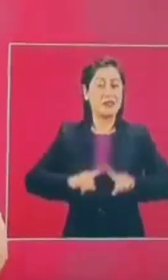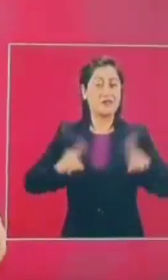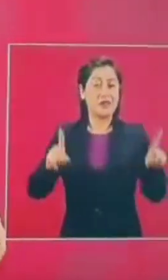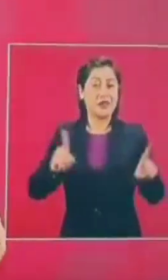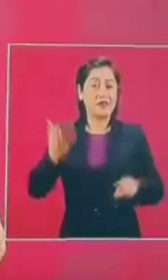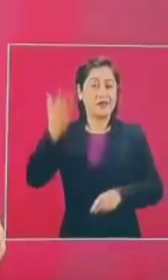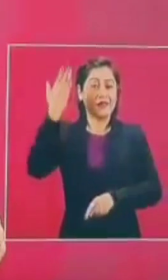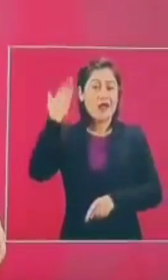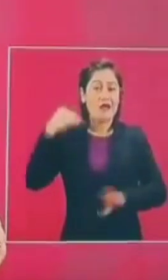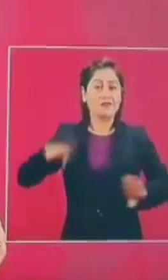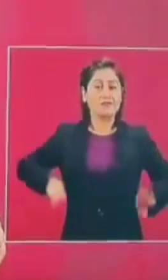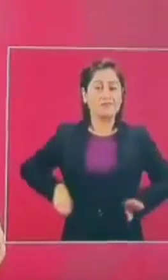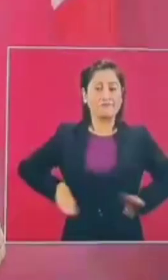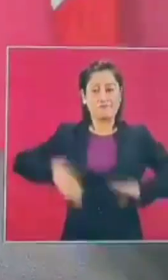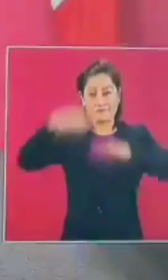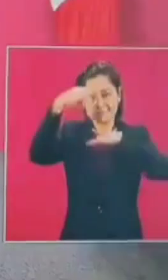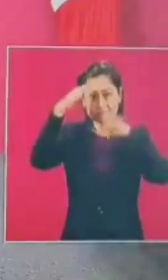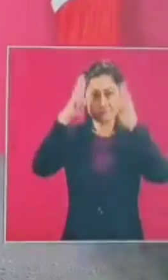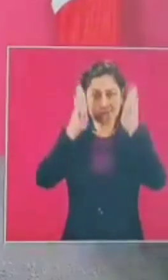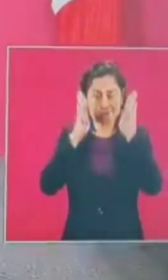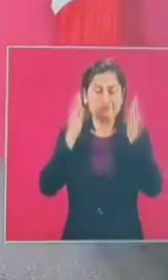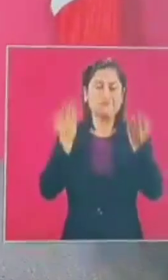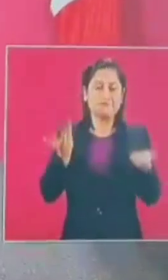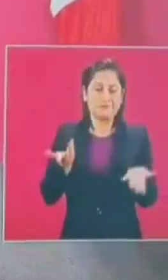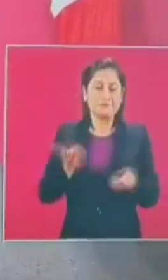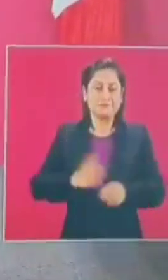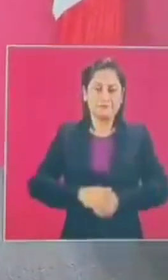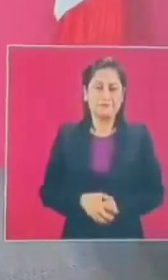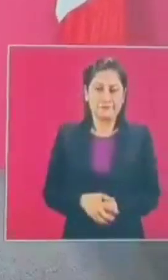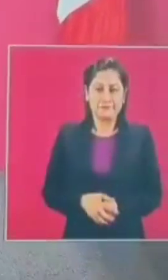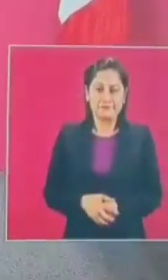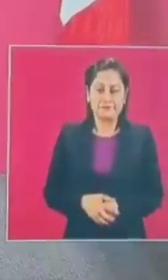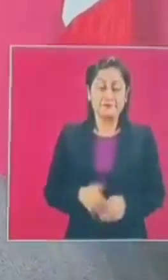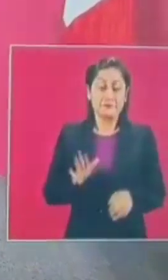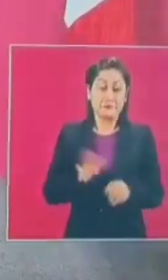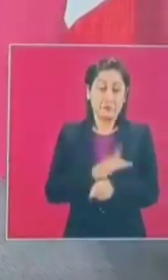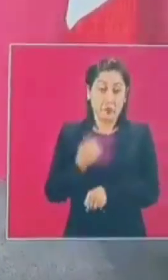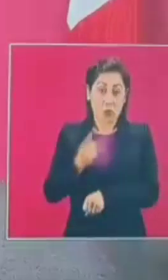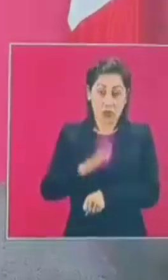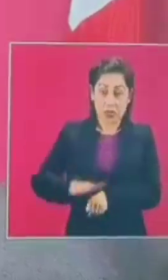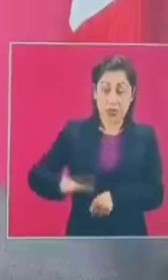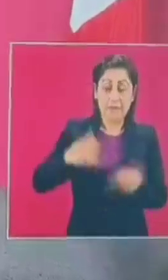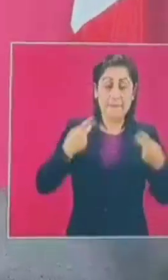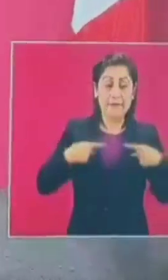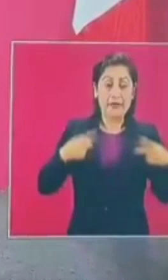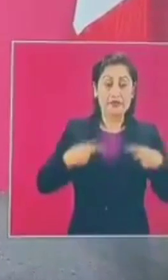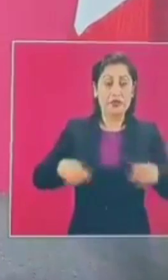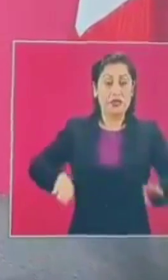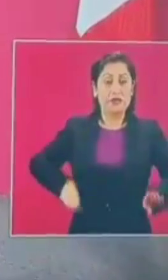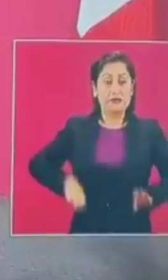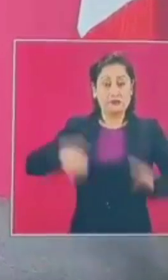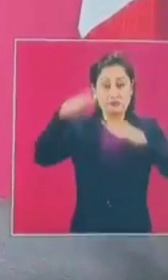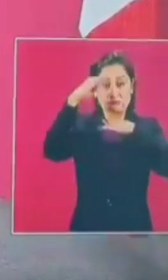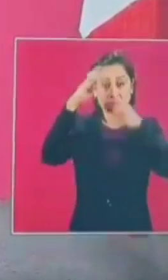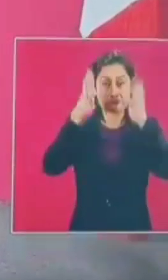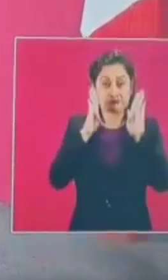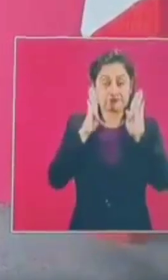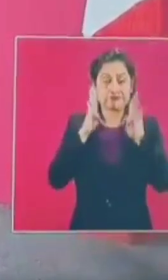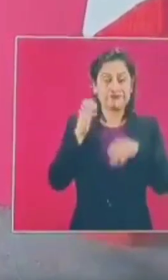observadora que están más acostumbrados a las imposiciones